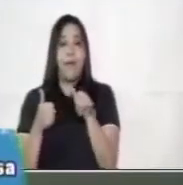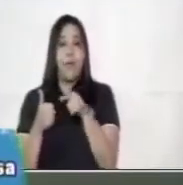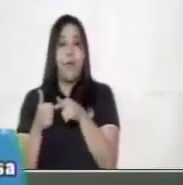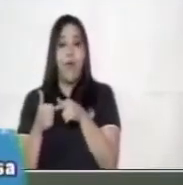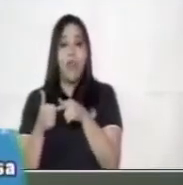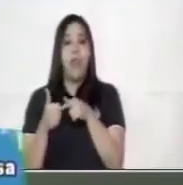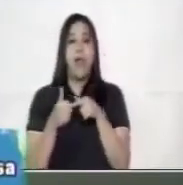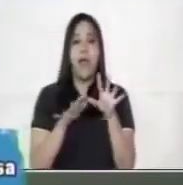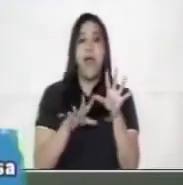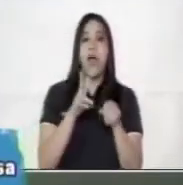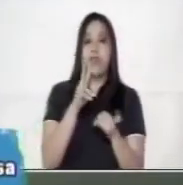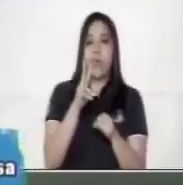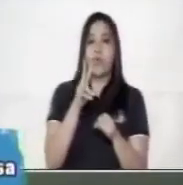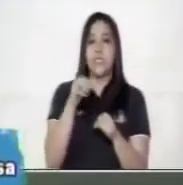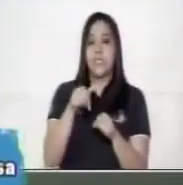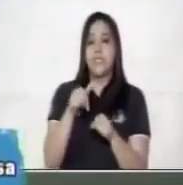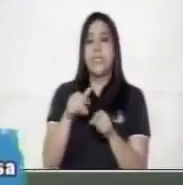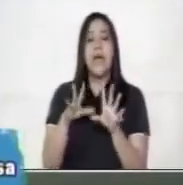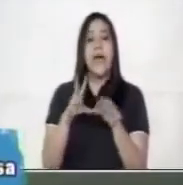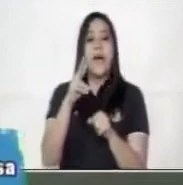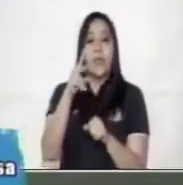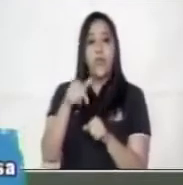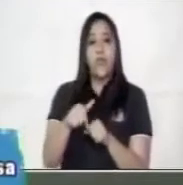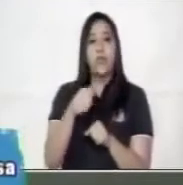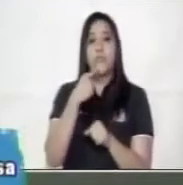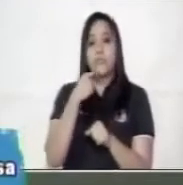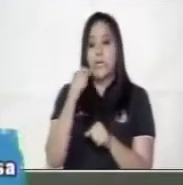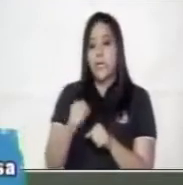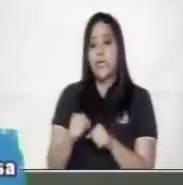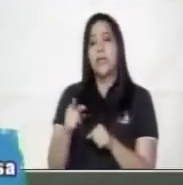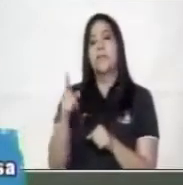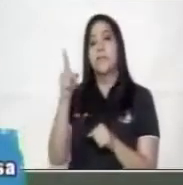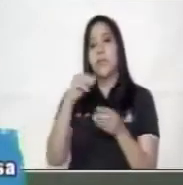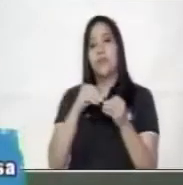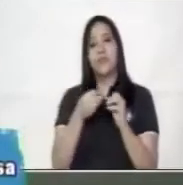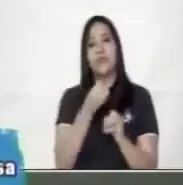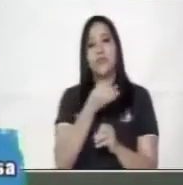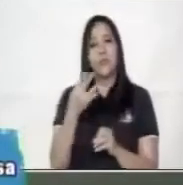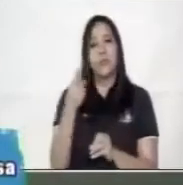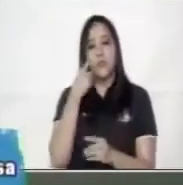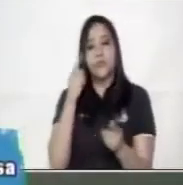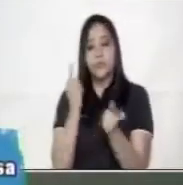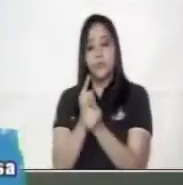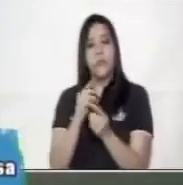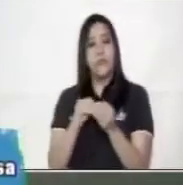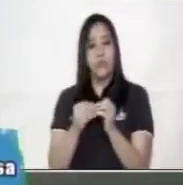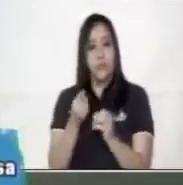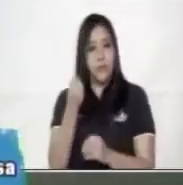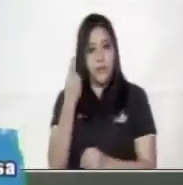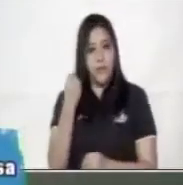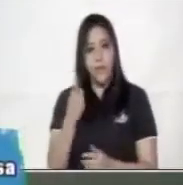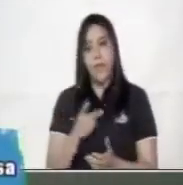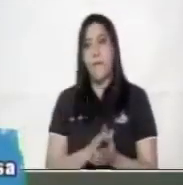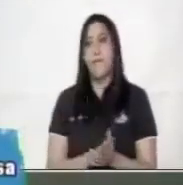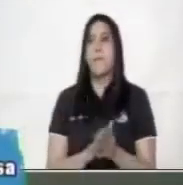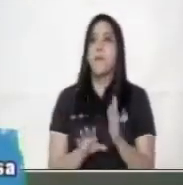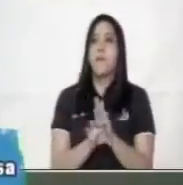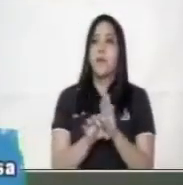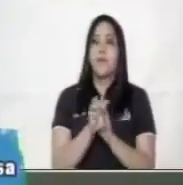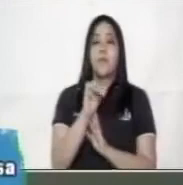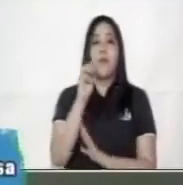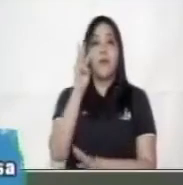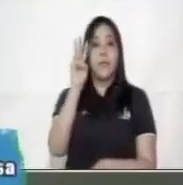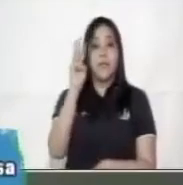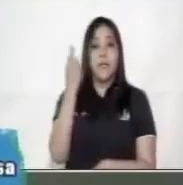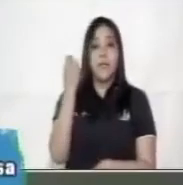12. Y eso nos va a servir para encontrar entonces todos los valores de nuestra tabla. Ahora, 3, ¿por qué número